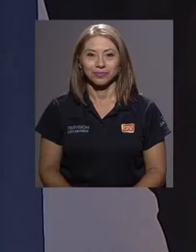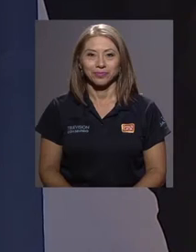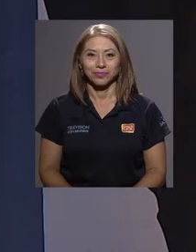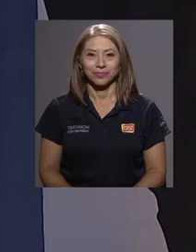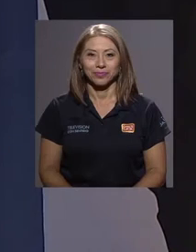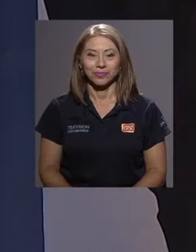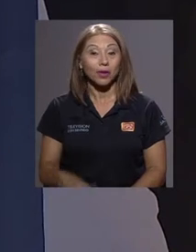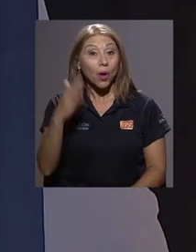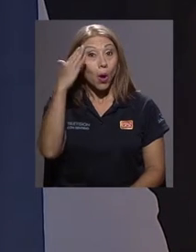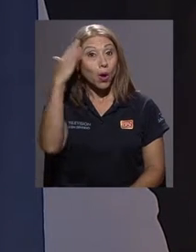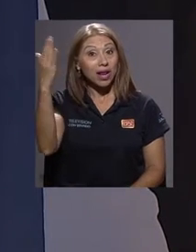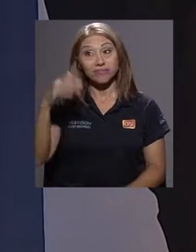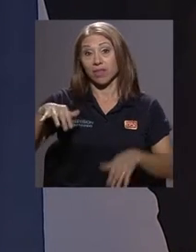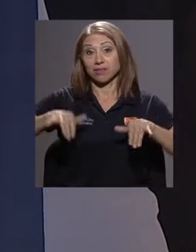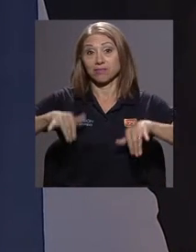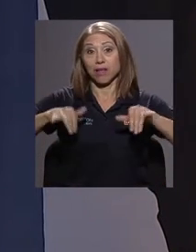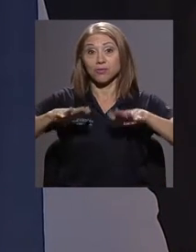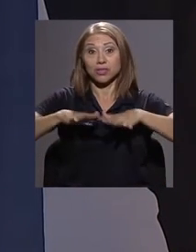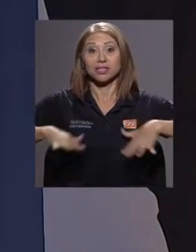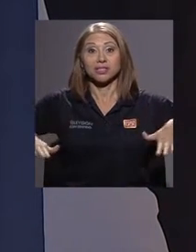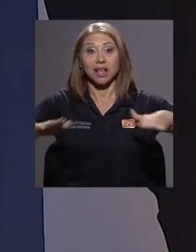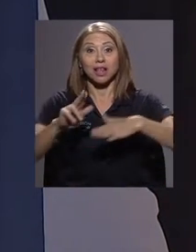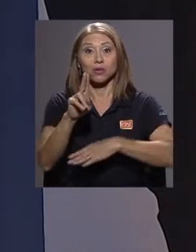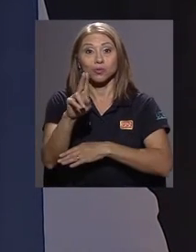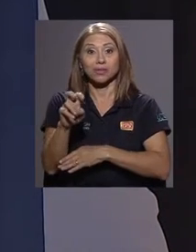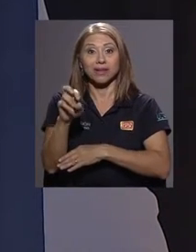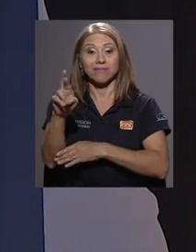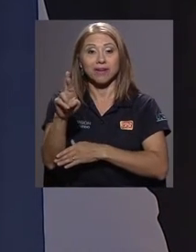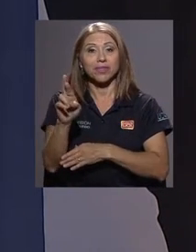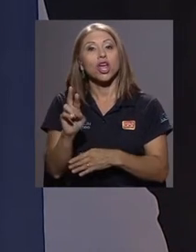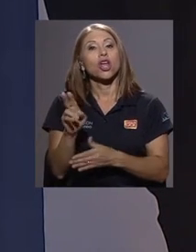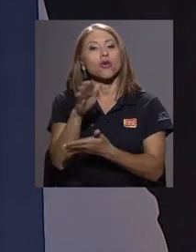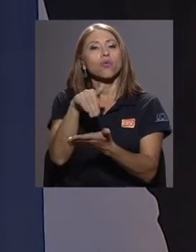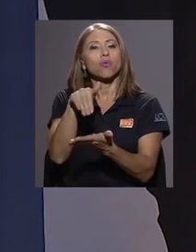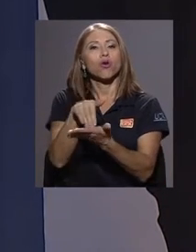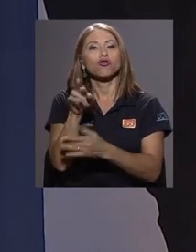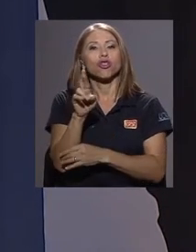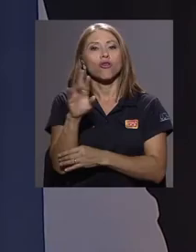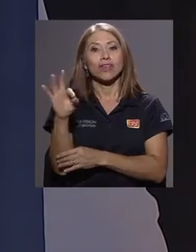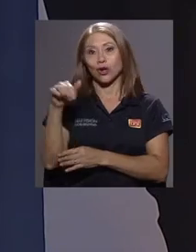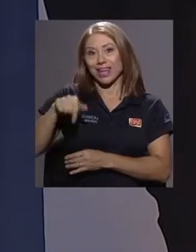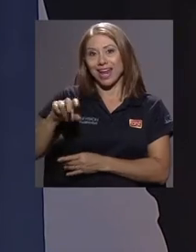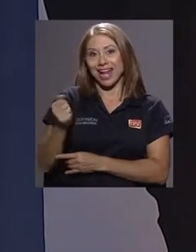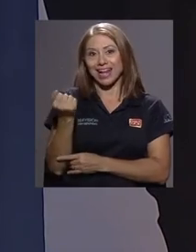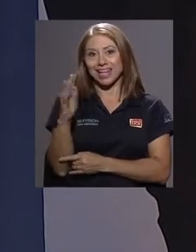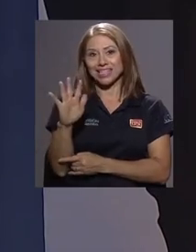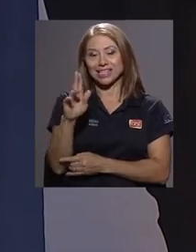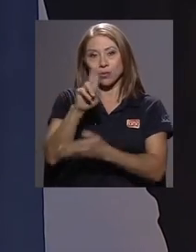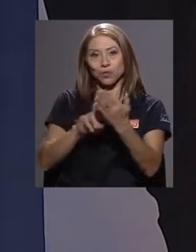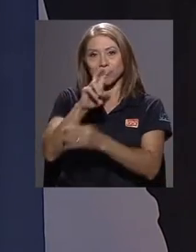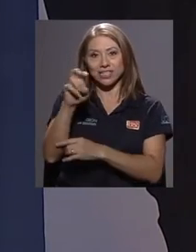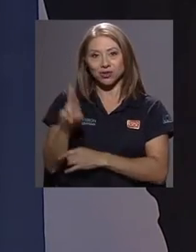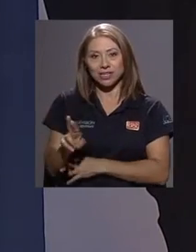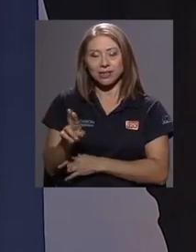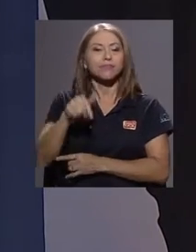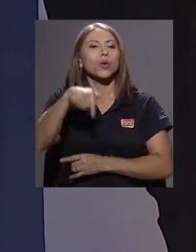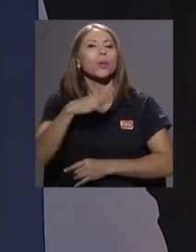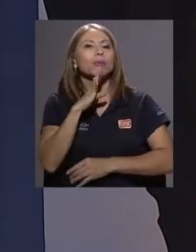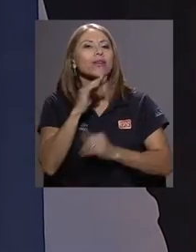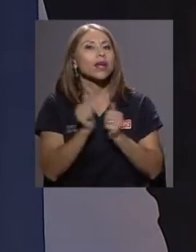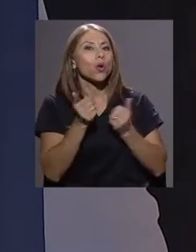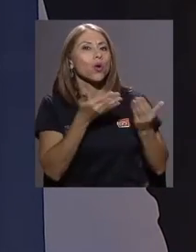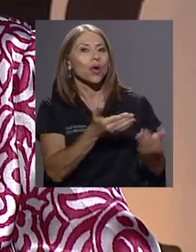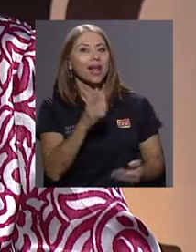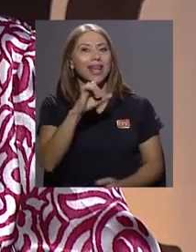hola estamos desde el campus rodrigo facio acá en el canal 15 universidad de costa rica hoy vamos a hablar con ligia